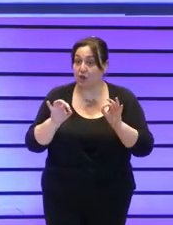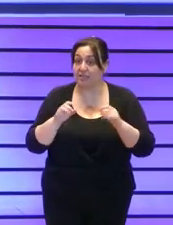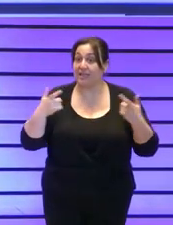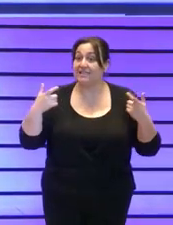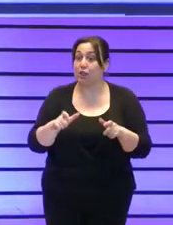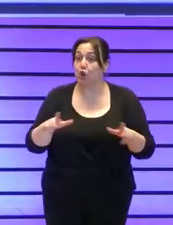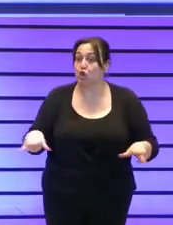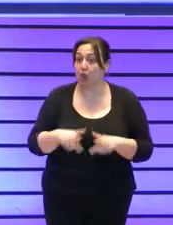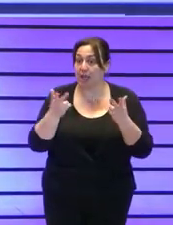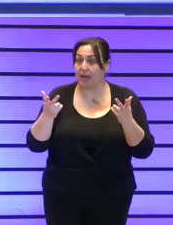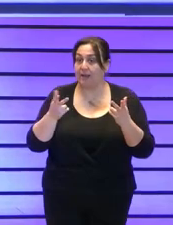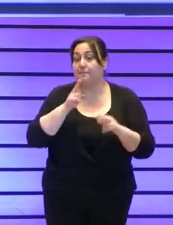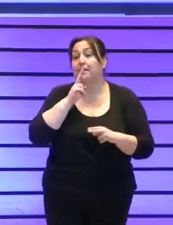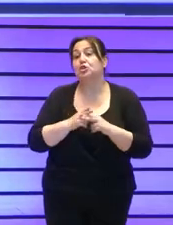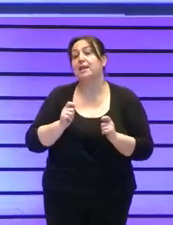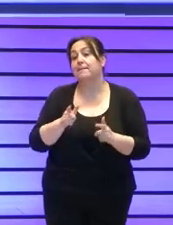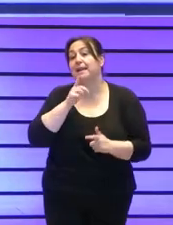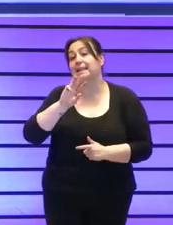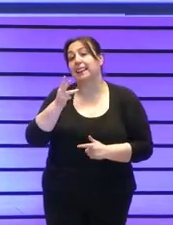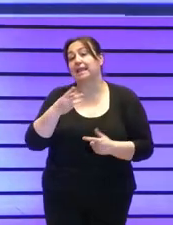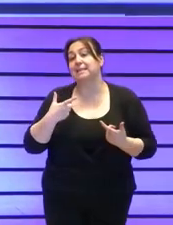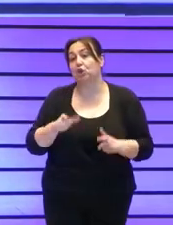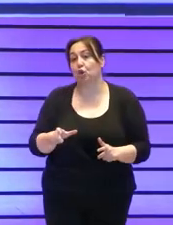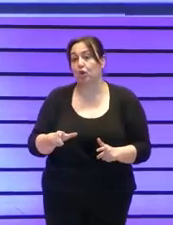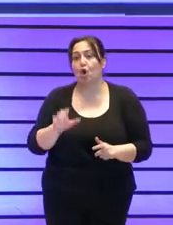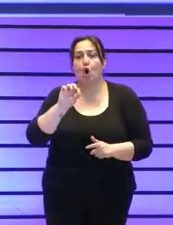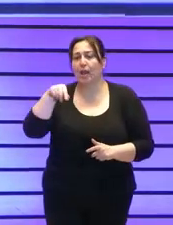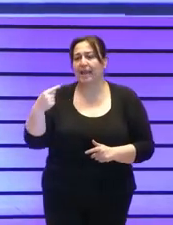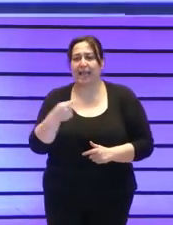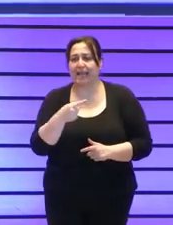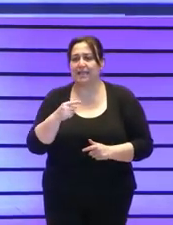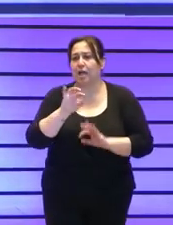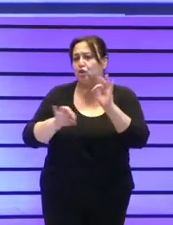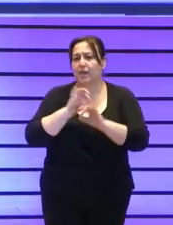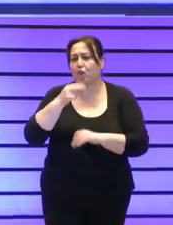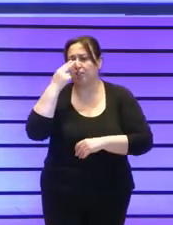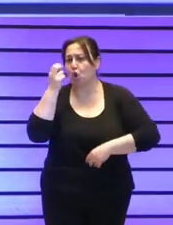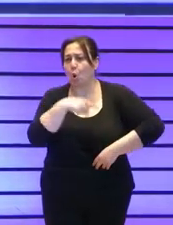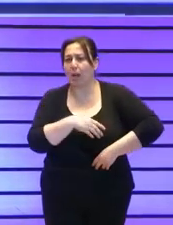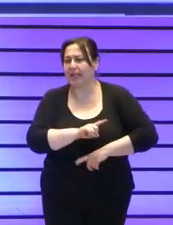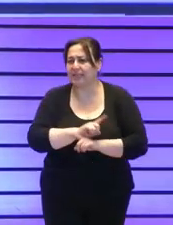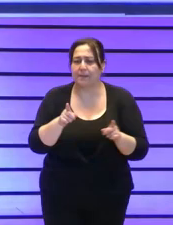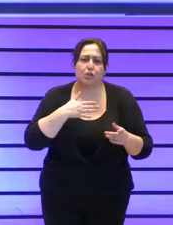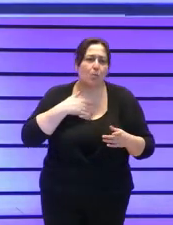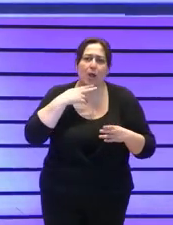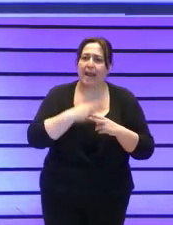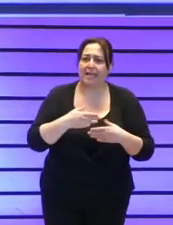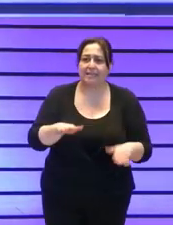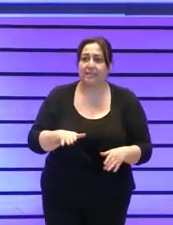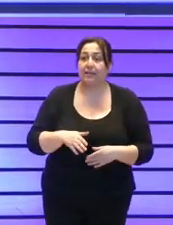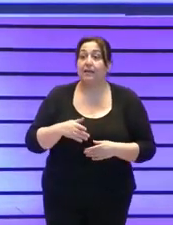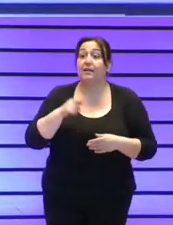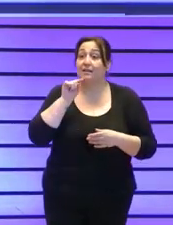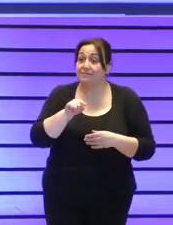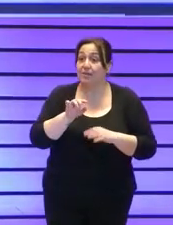social, llamémosle tercer sector, organizaciones no lucrativas, ONGs, como queráis, ¿no? Son organizaciones fiduciarias.